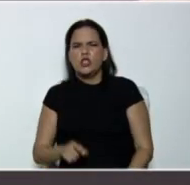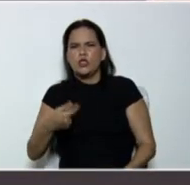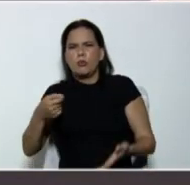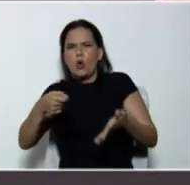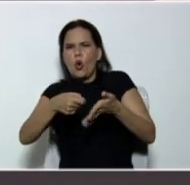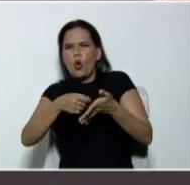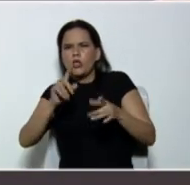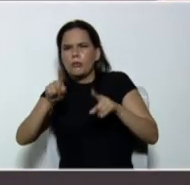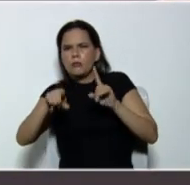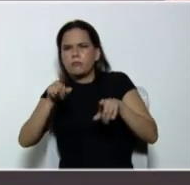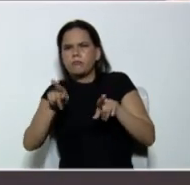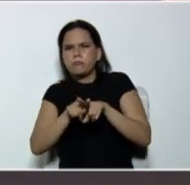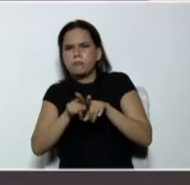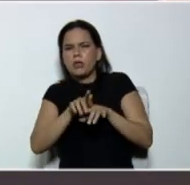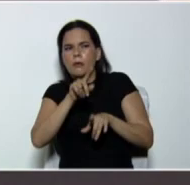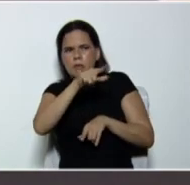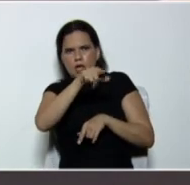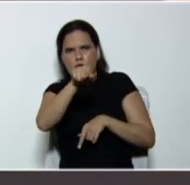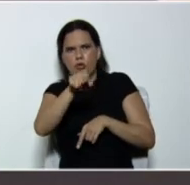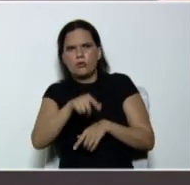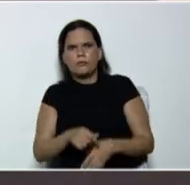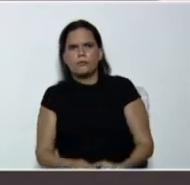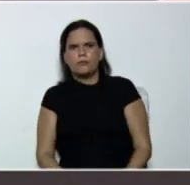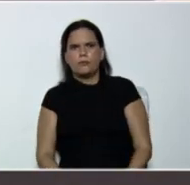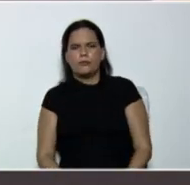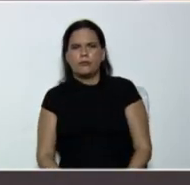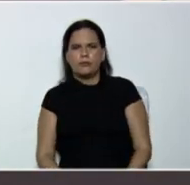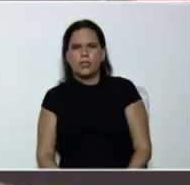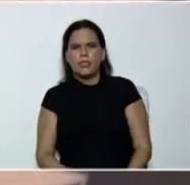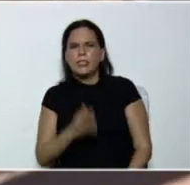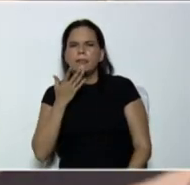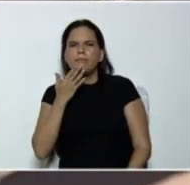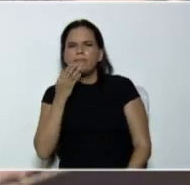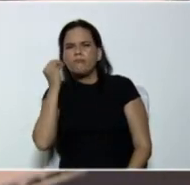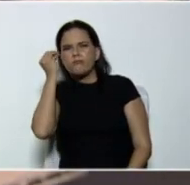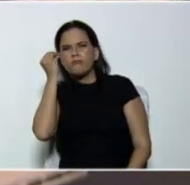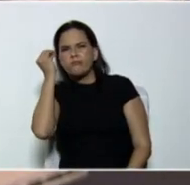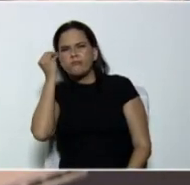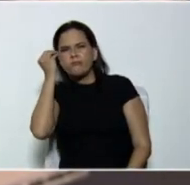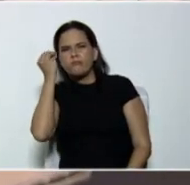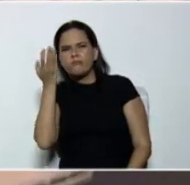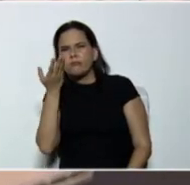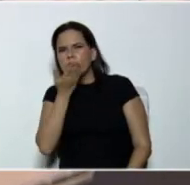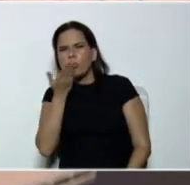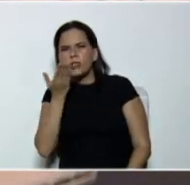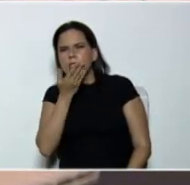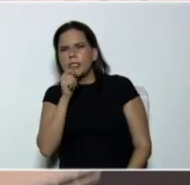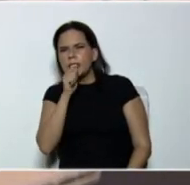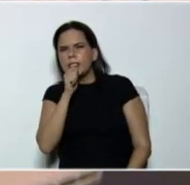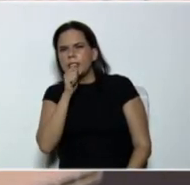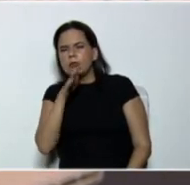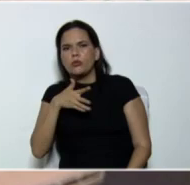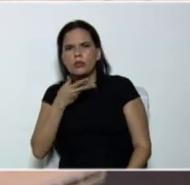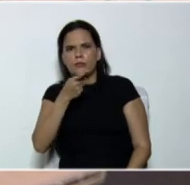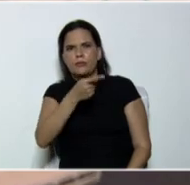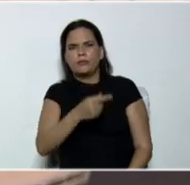que le sigue. Te toca a ti, Belki. ¿Cuál sigue? Puede ser esta.